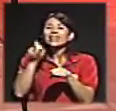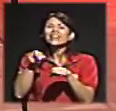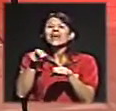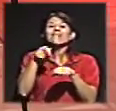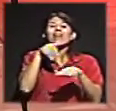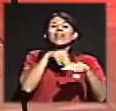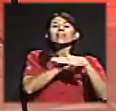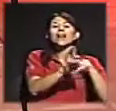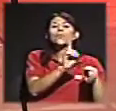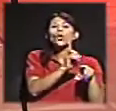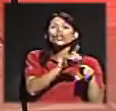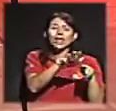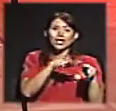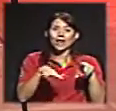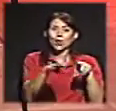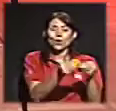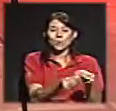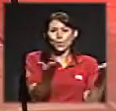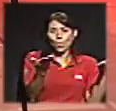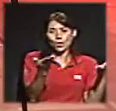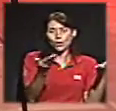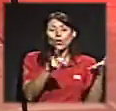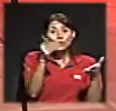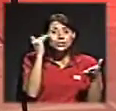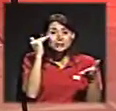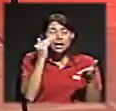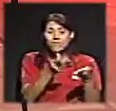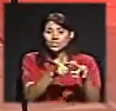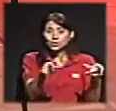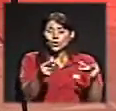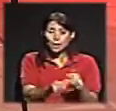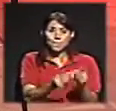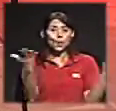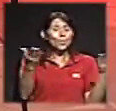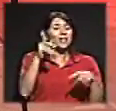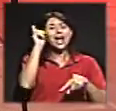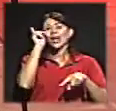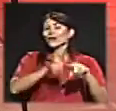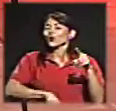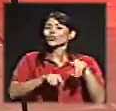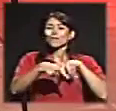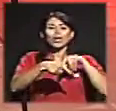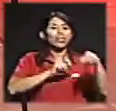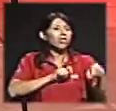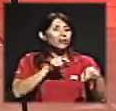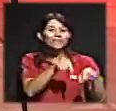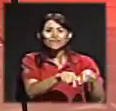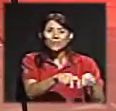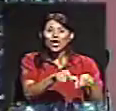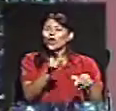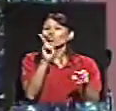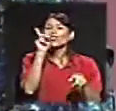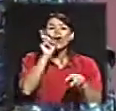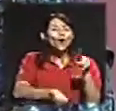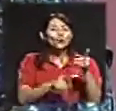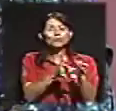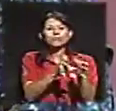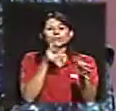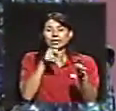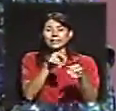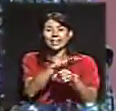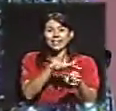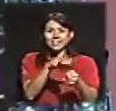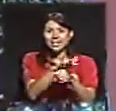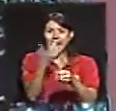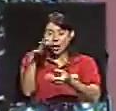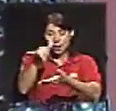zona pública. Y usted sabe que la zona pública es inalienable. No habrá una forma de explotar esa isla. Por lo tanto,